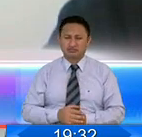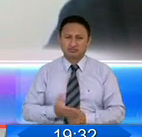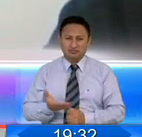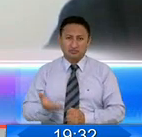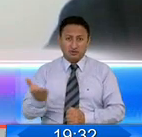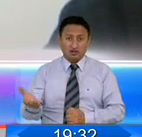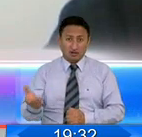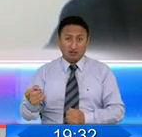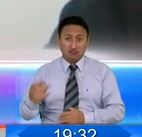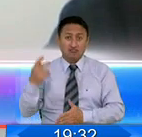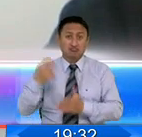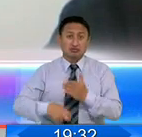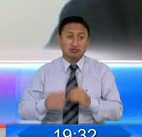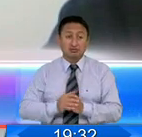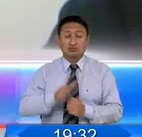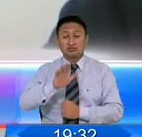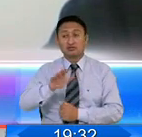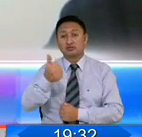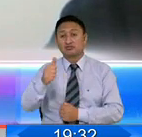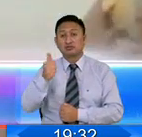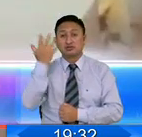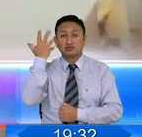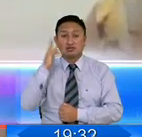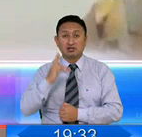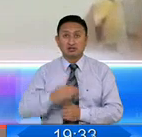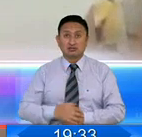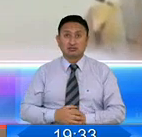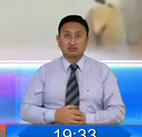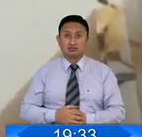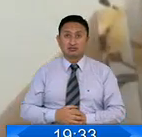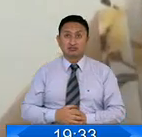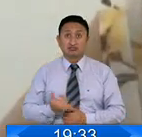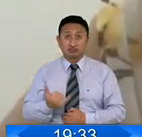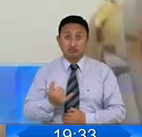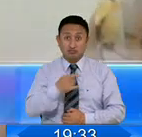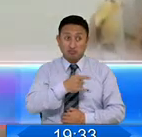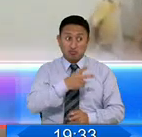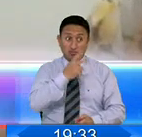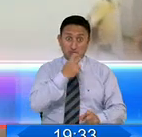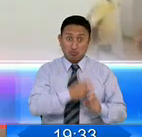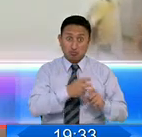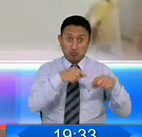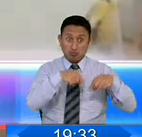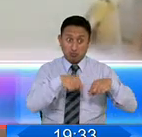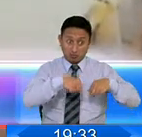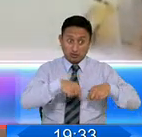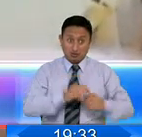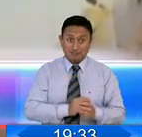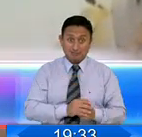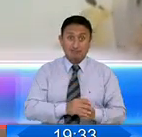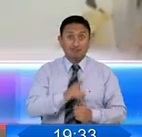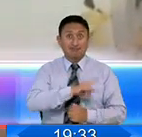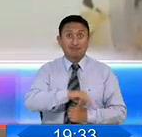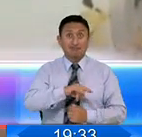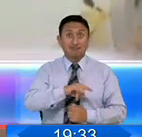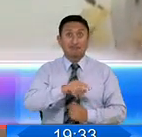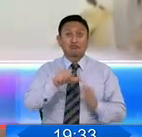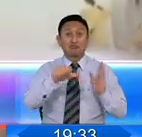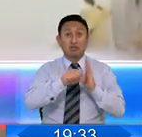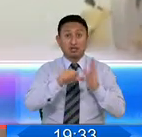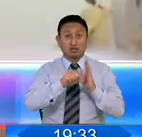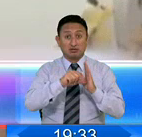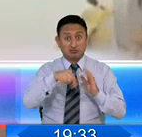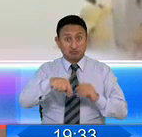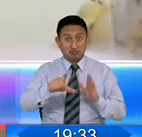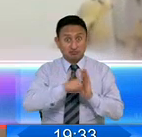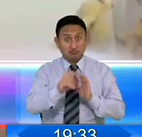se sanciona de 5 a 10 días. En este caso en específico, realmente creo que se hace una mala interpretación del articulado y de la ley, porque